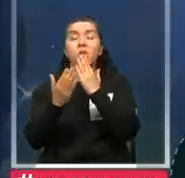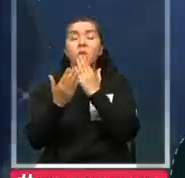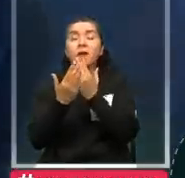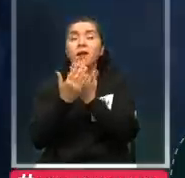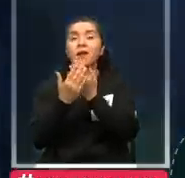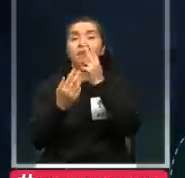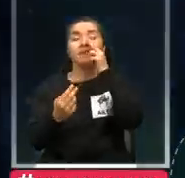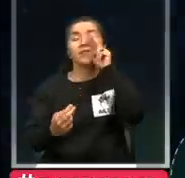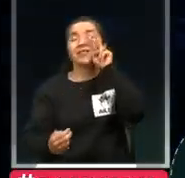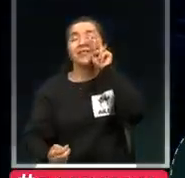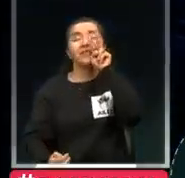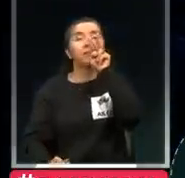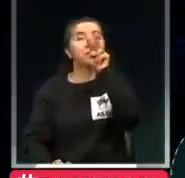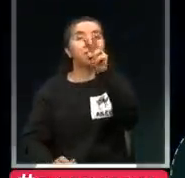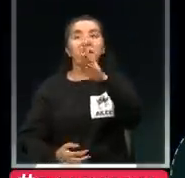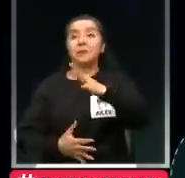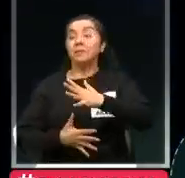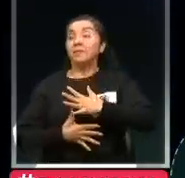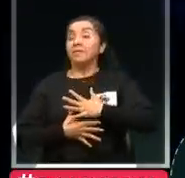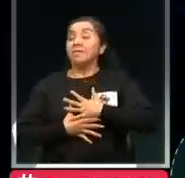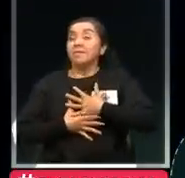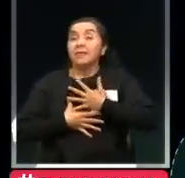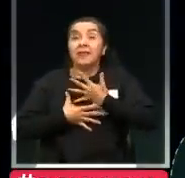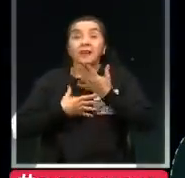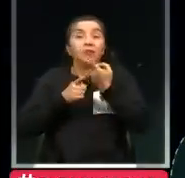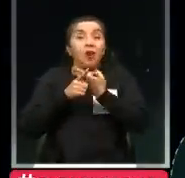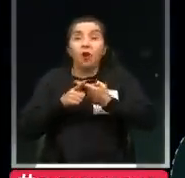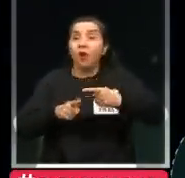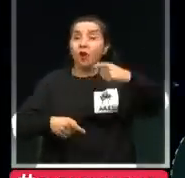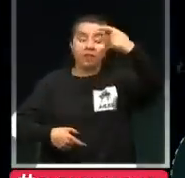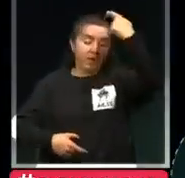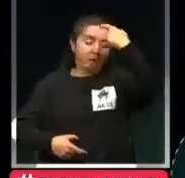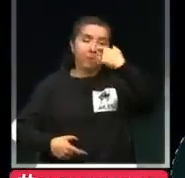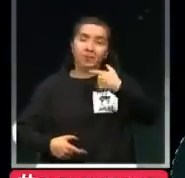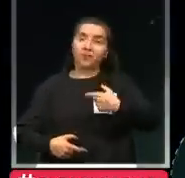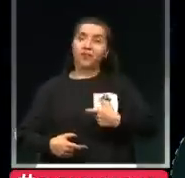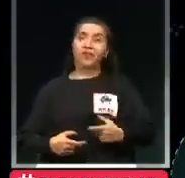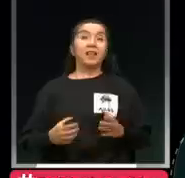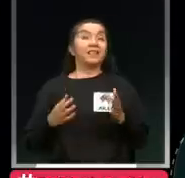Cuando lo veo, yo me siento otra persona.